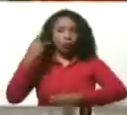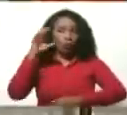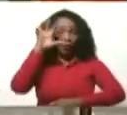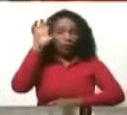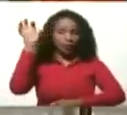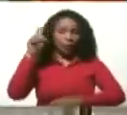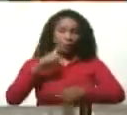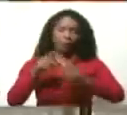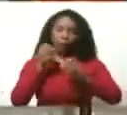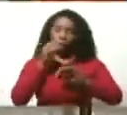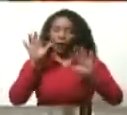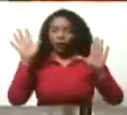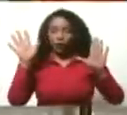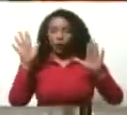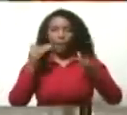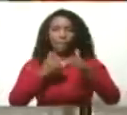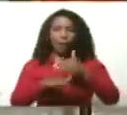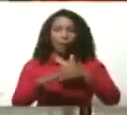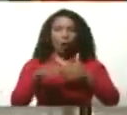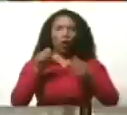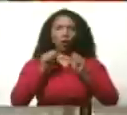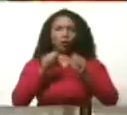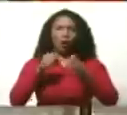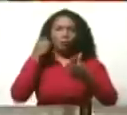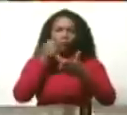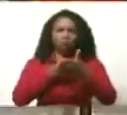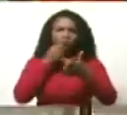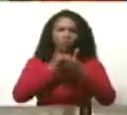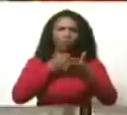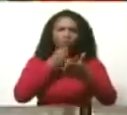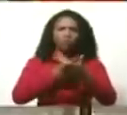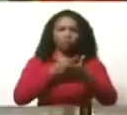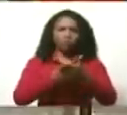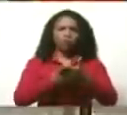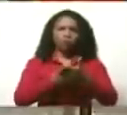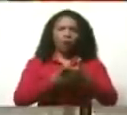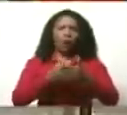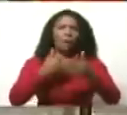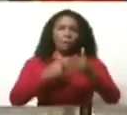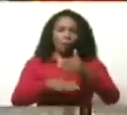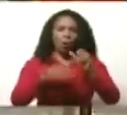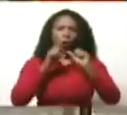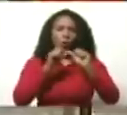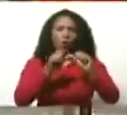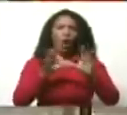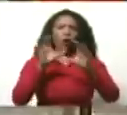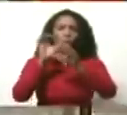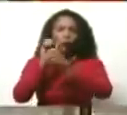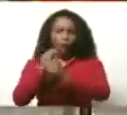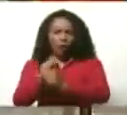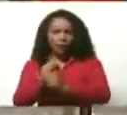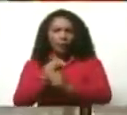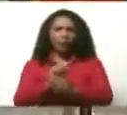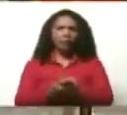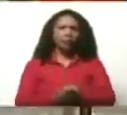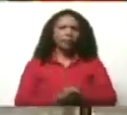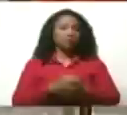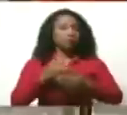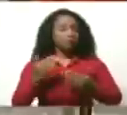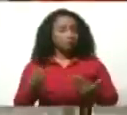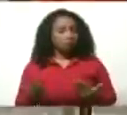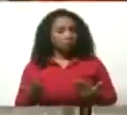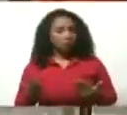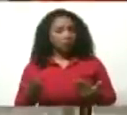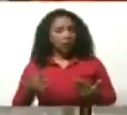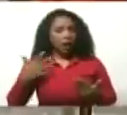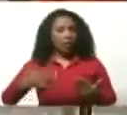Pero bueno, vamos a seguir insistiendo, vamos a seguir confiando en que